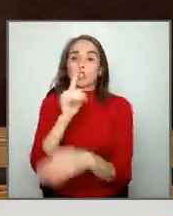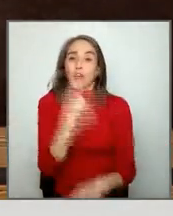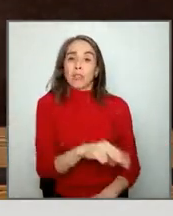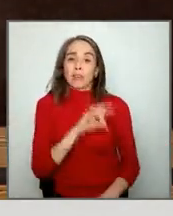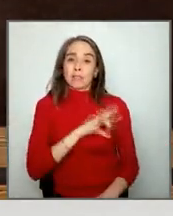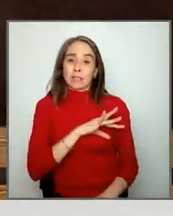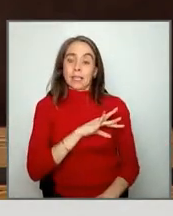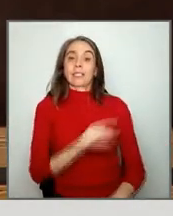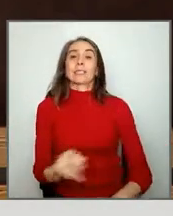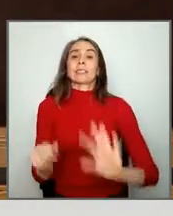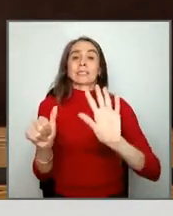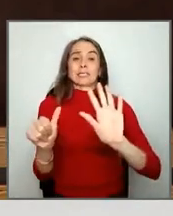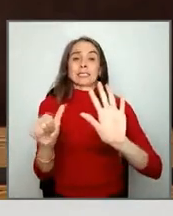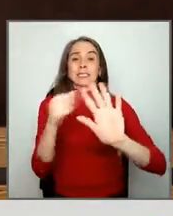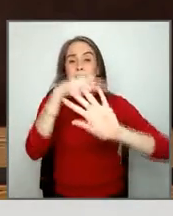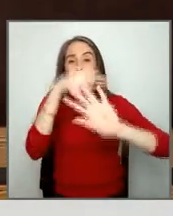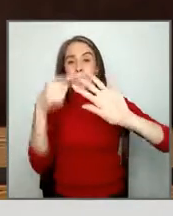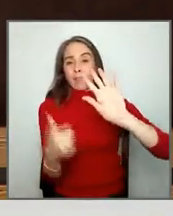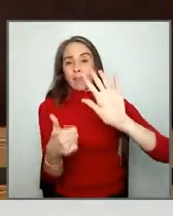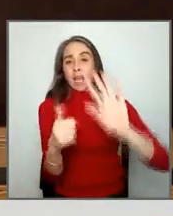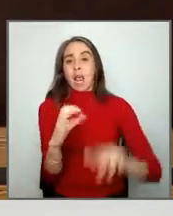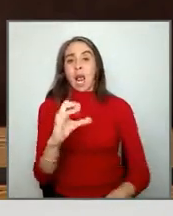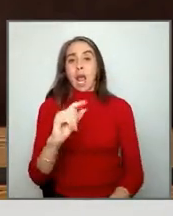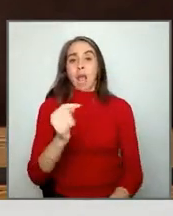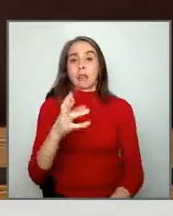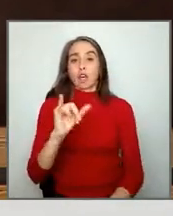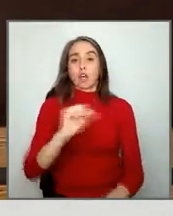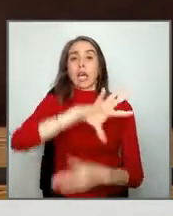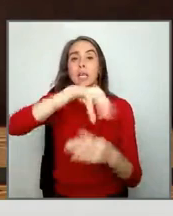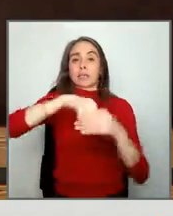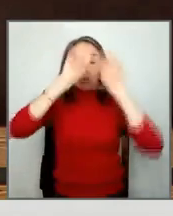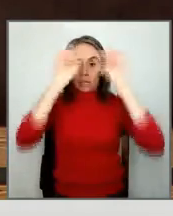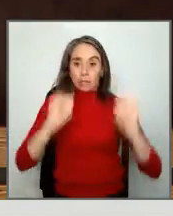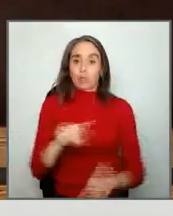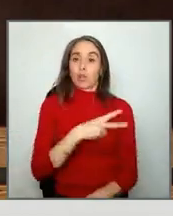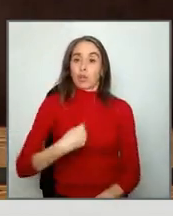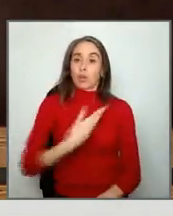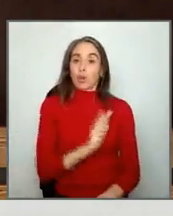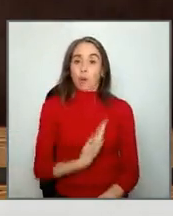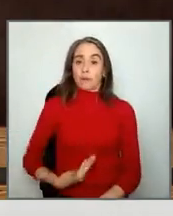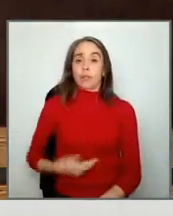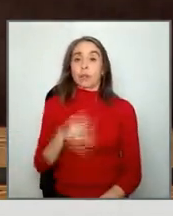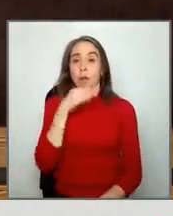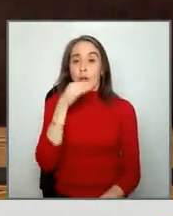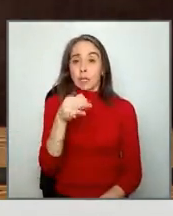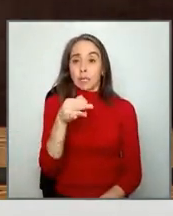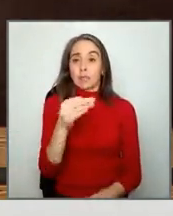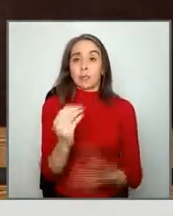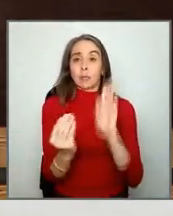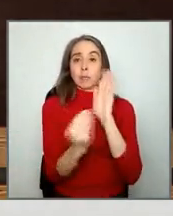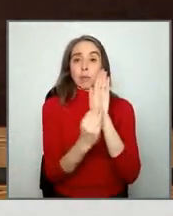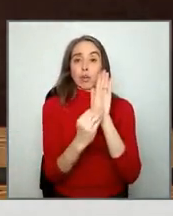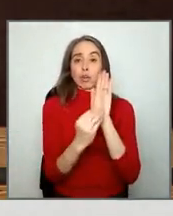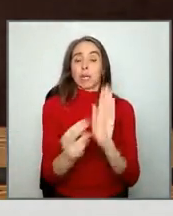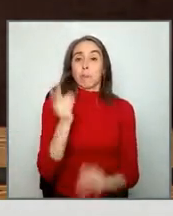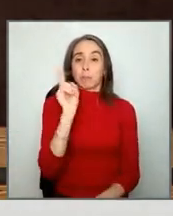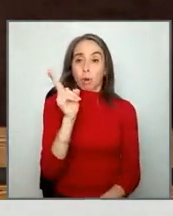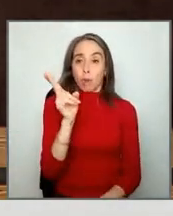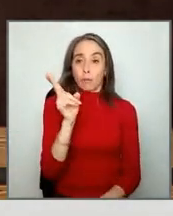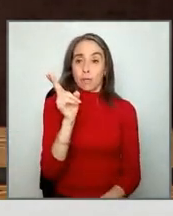sistema a pesar de que fuimos muy enfáticos en señalar que esta prohibición no producía